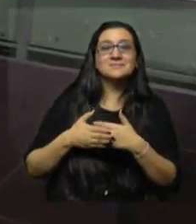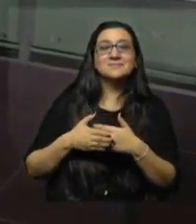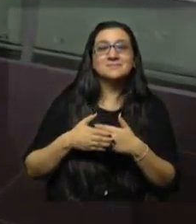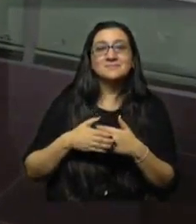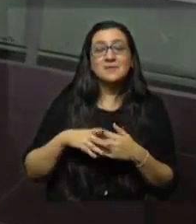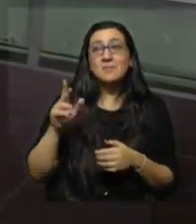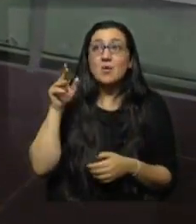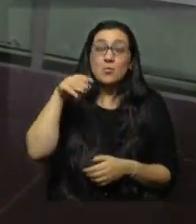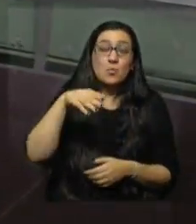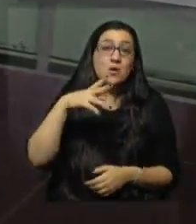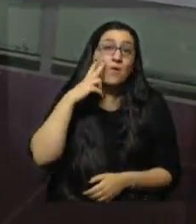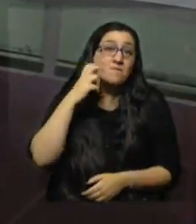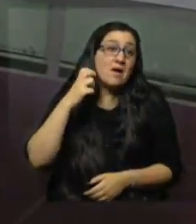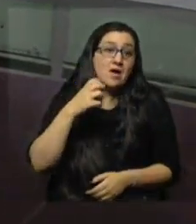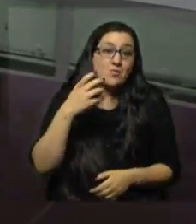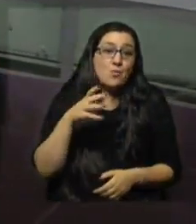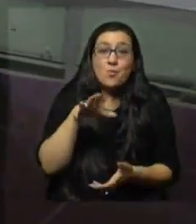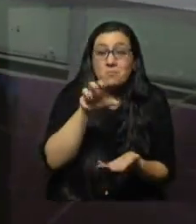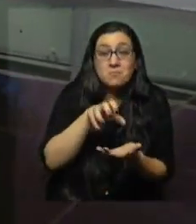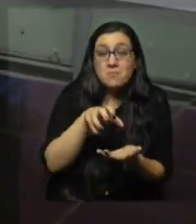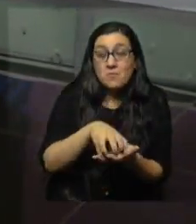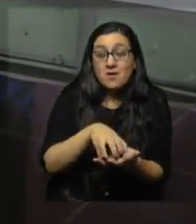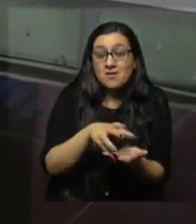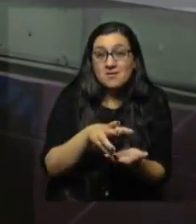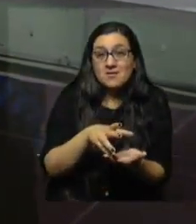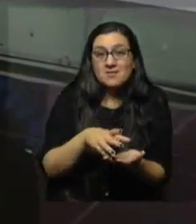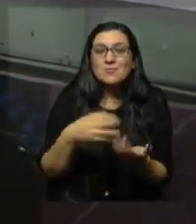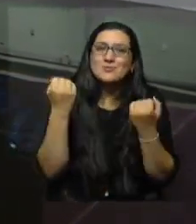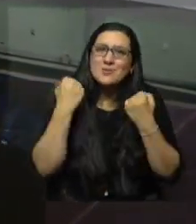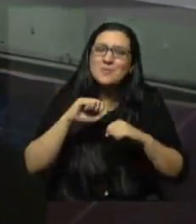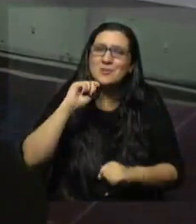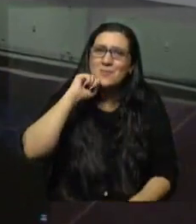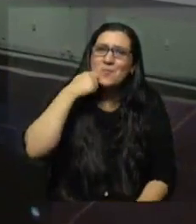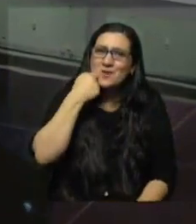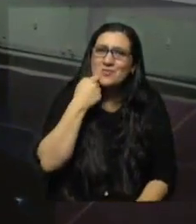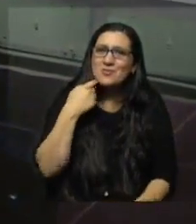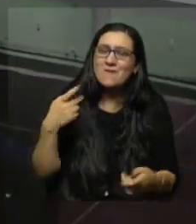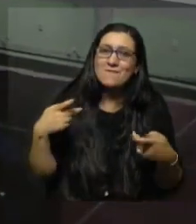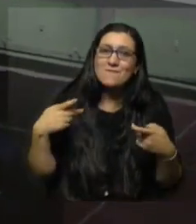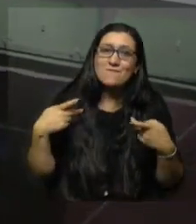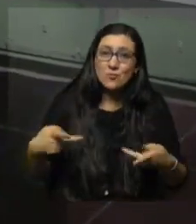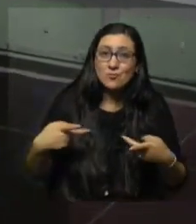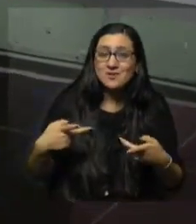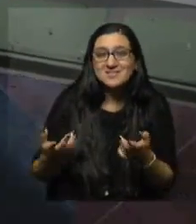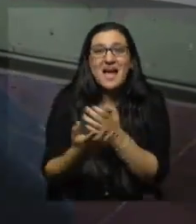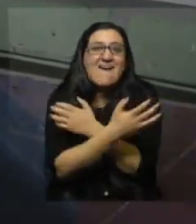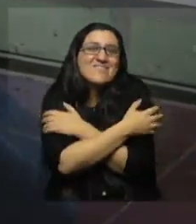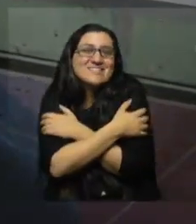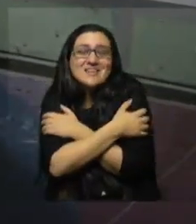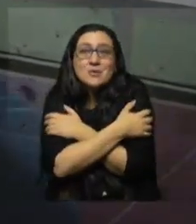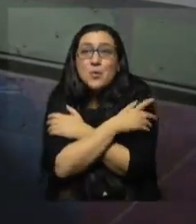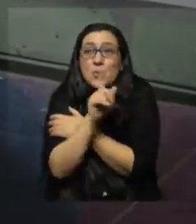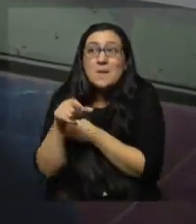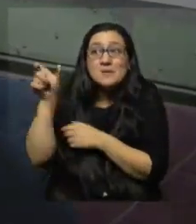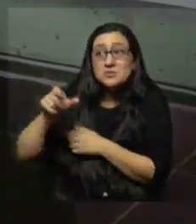va a un boliche donde, bueno, ese deporte tan lindo que es el de al lado del fútbol, que es abrazarte con alguien que no conoces. Tal cual. Es